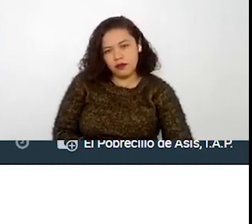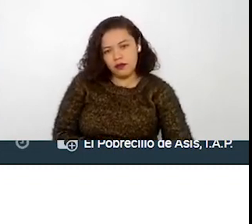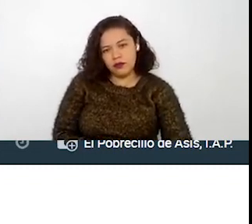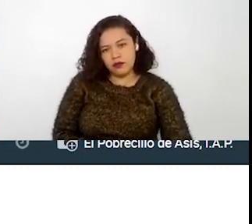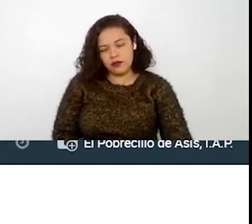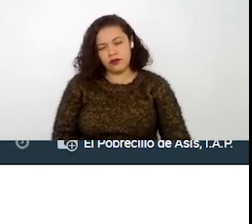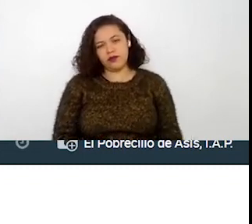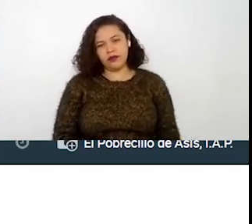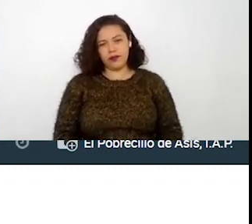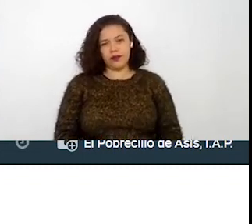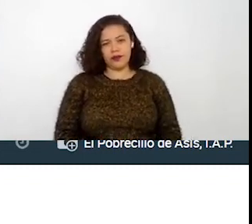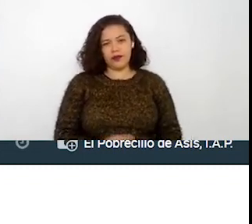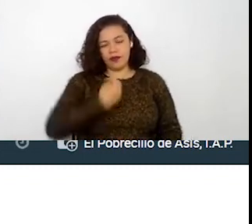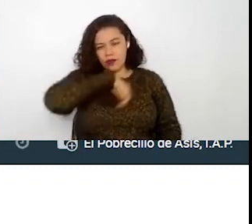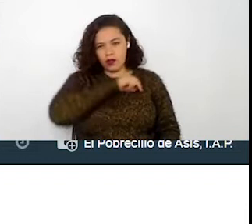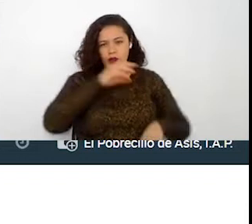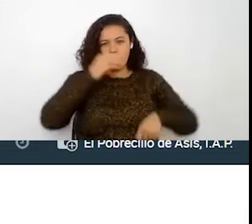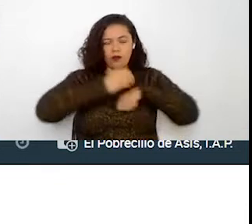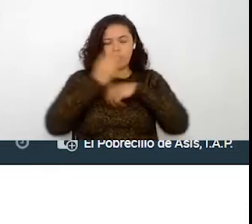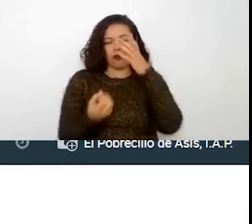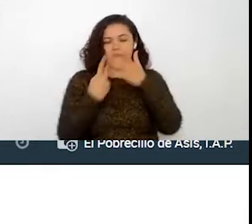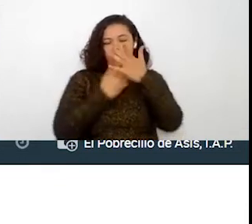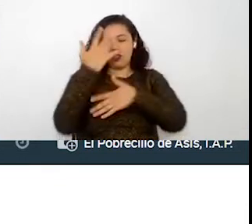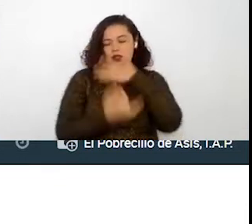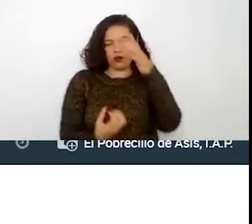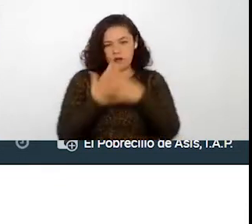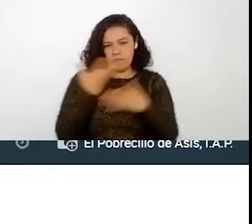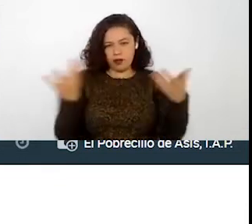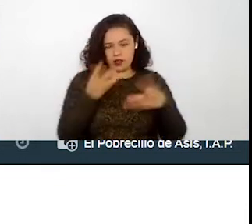vamos a crear este nuevo proyecto